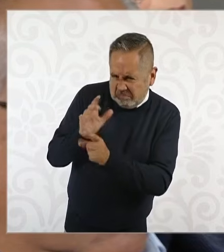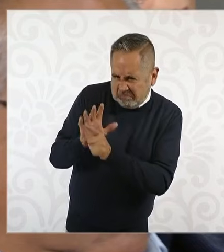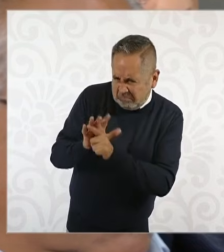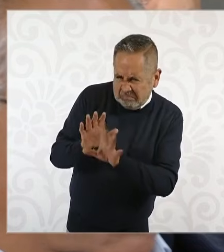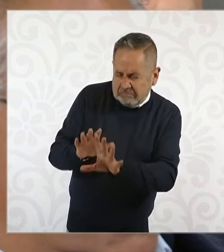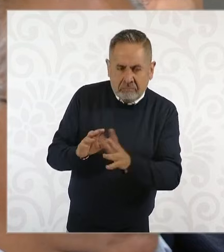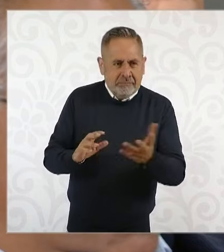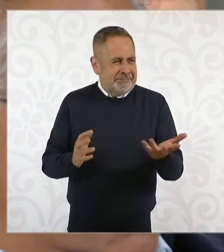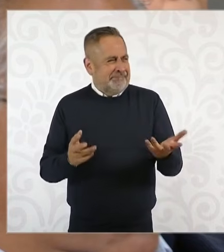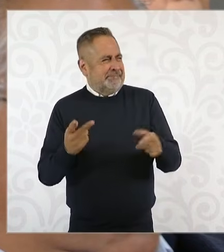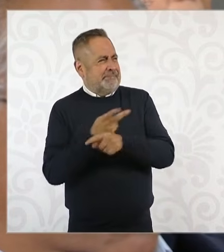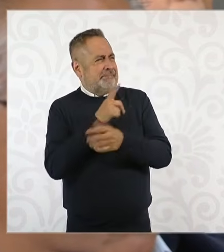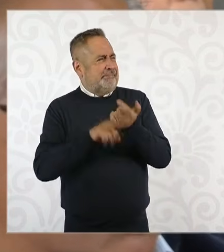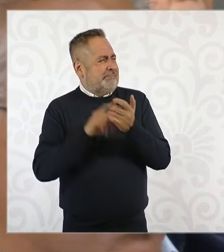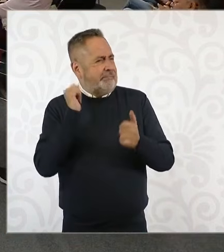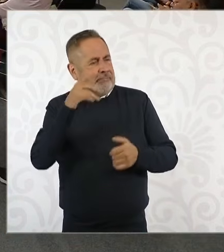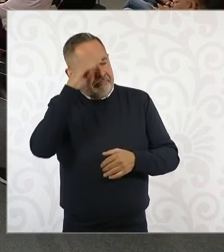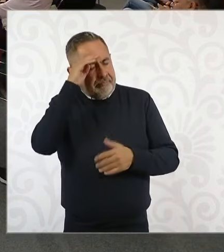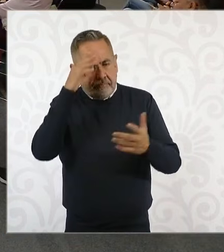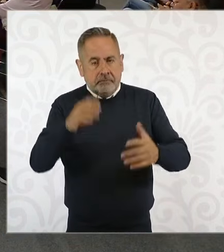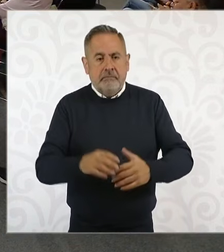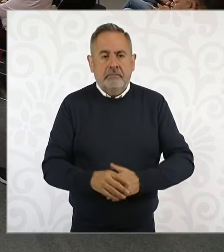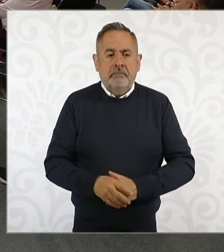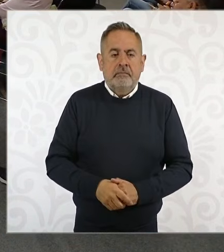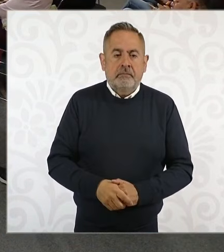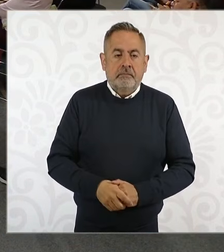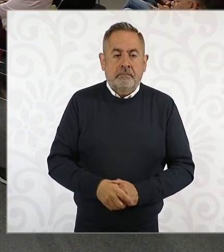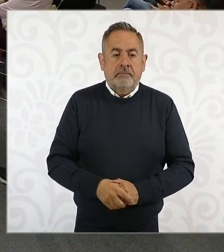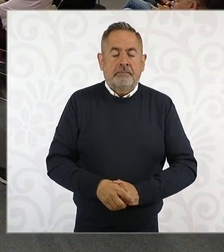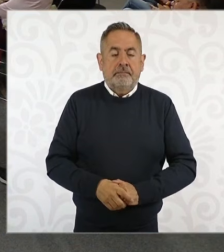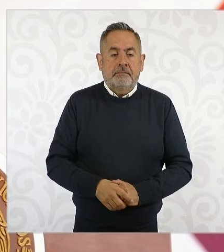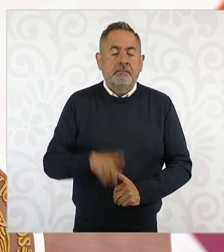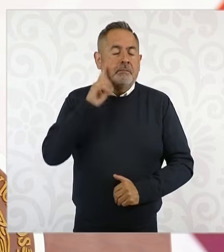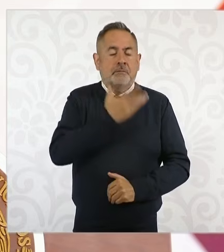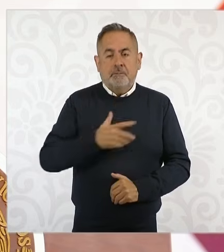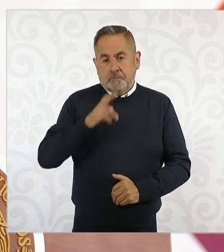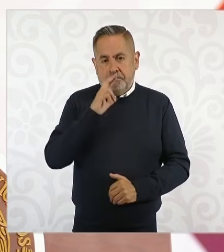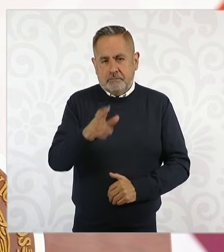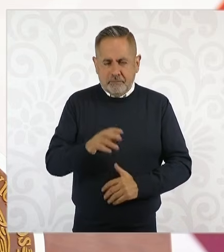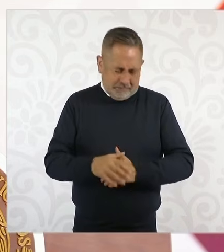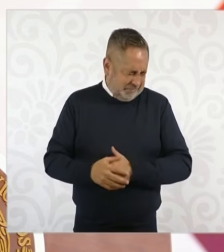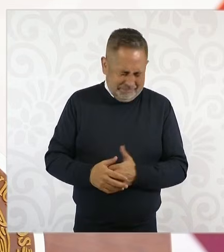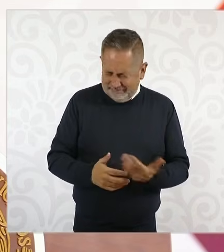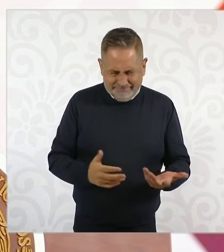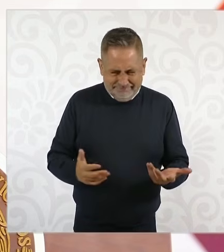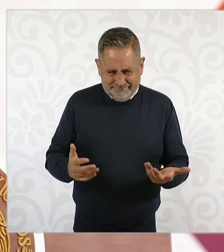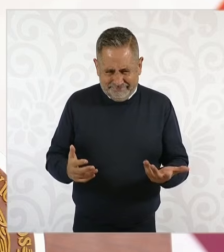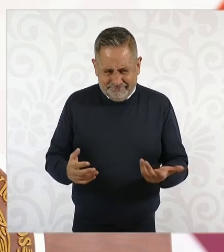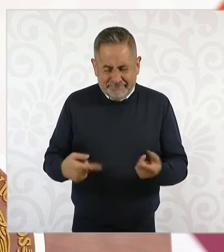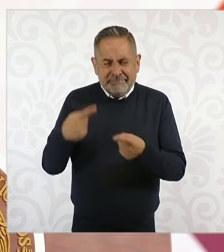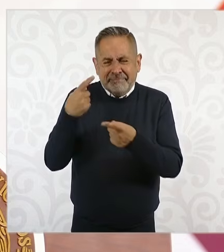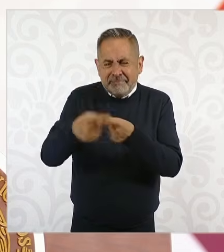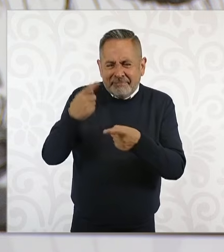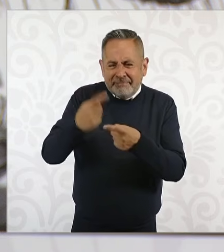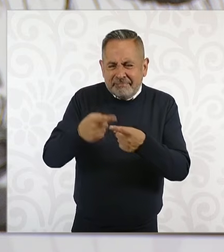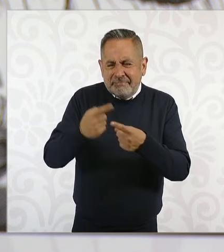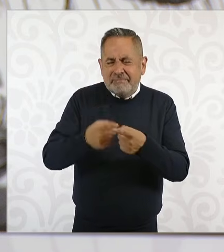sobre este tema, Presidenta? No, lo que me llama la atención es quiénes estuvieron